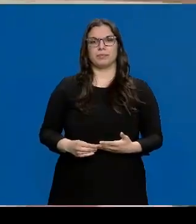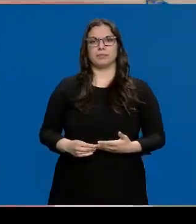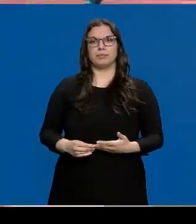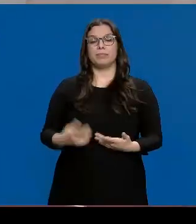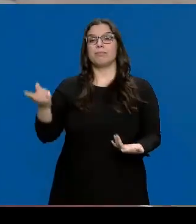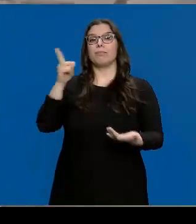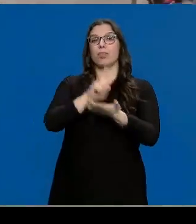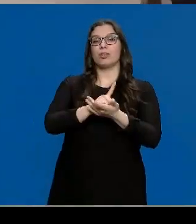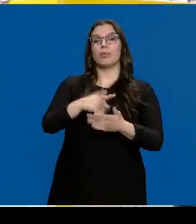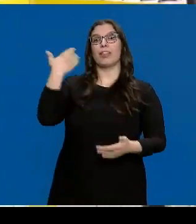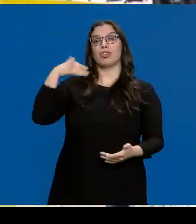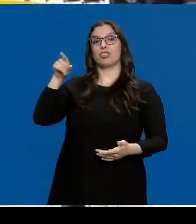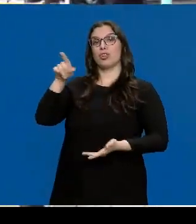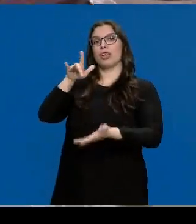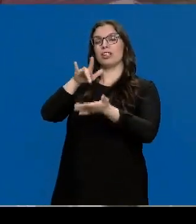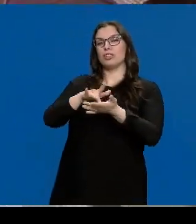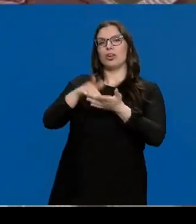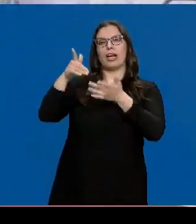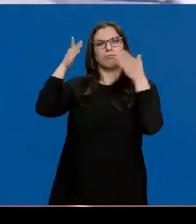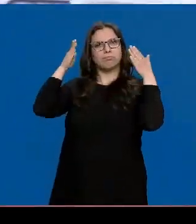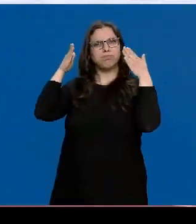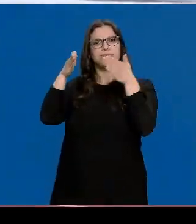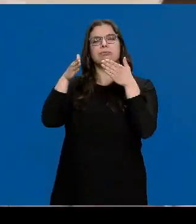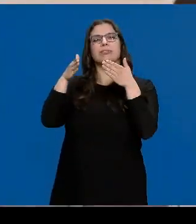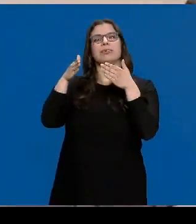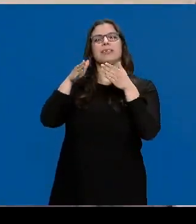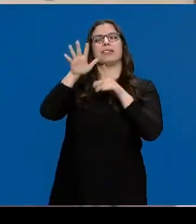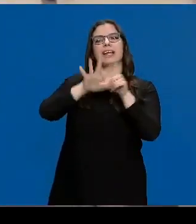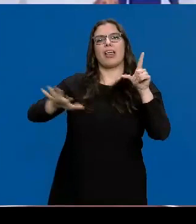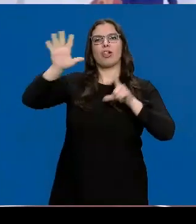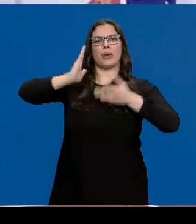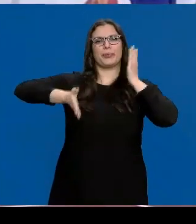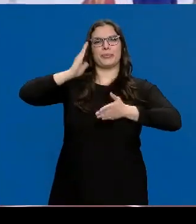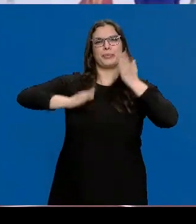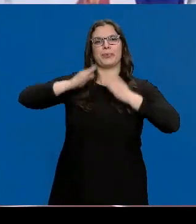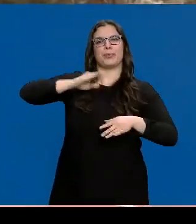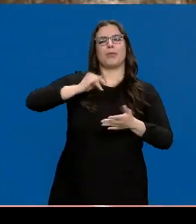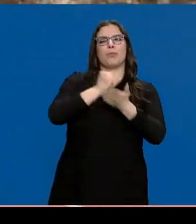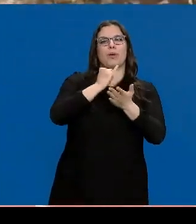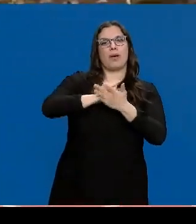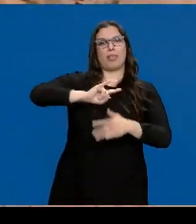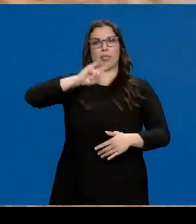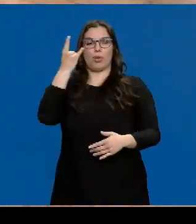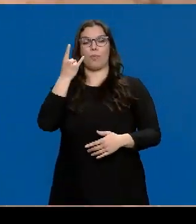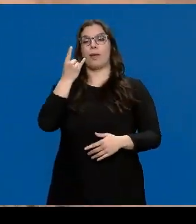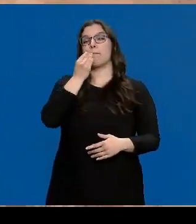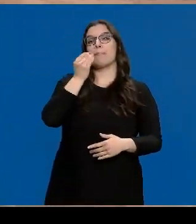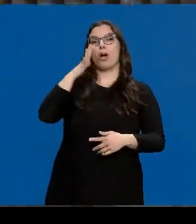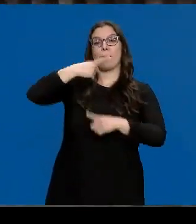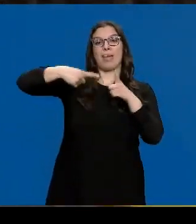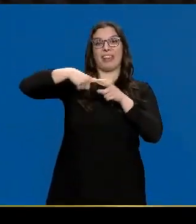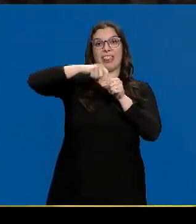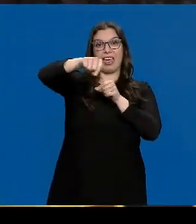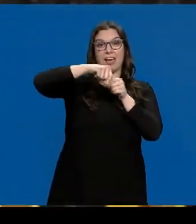Una vez más, Soria volvió a convertirse en el epicentro nacional del duatlón. Los mejores corredores de media distancia se dieron cita